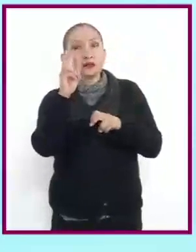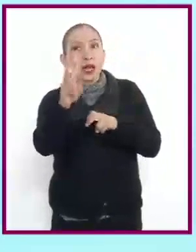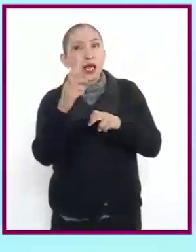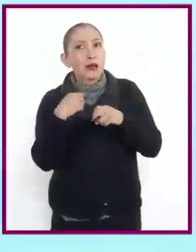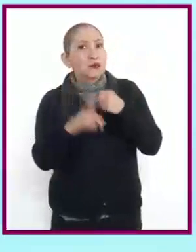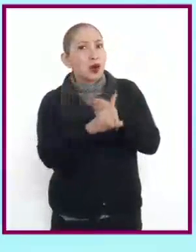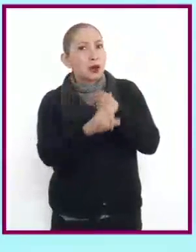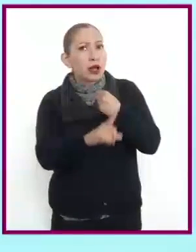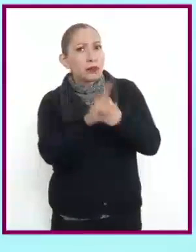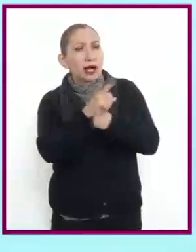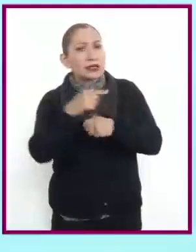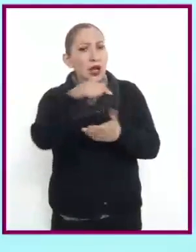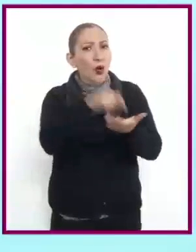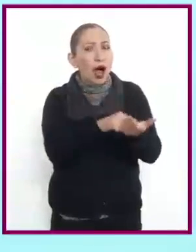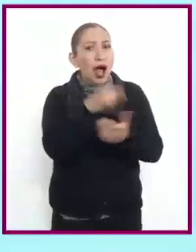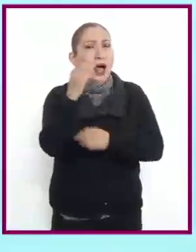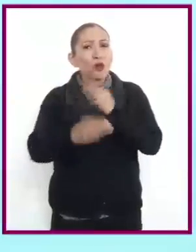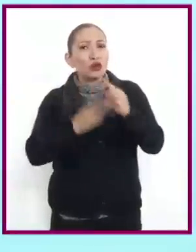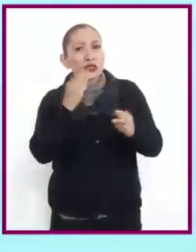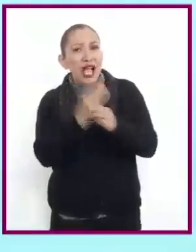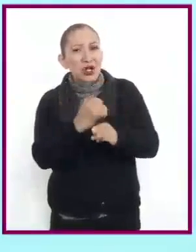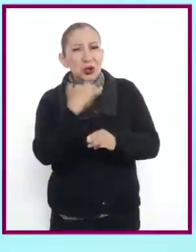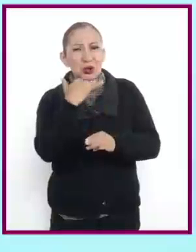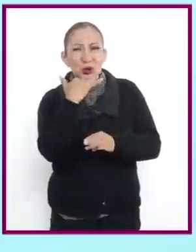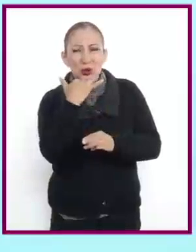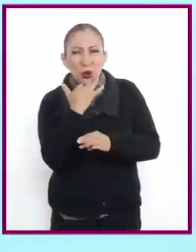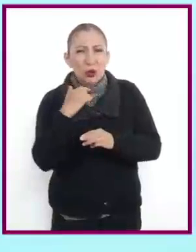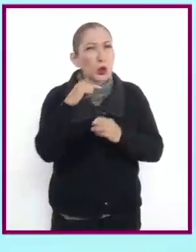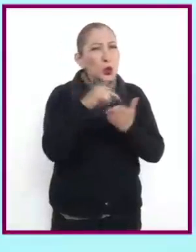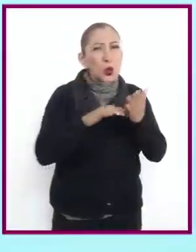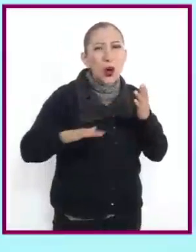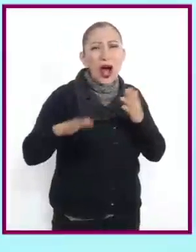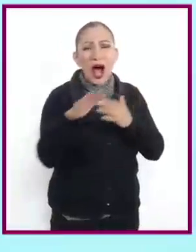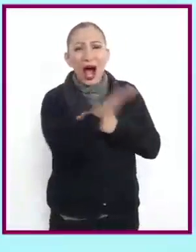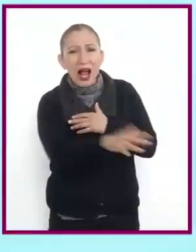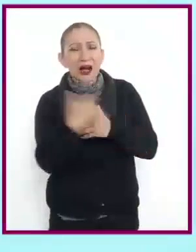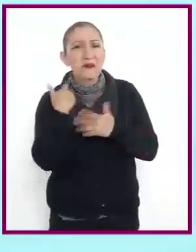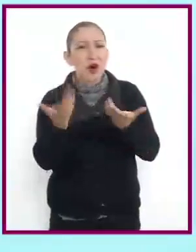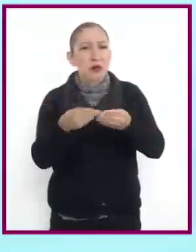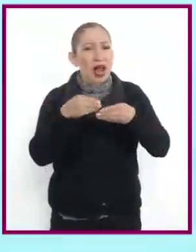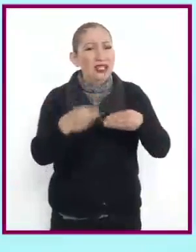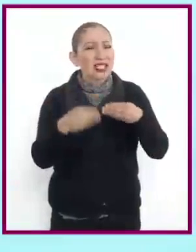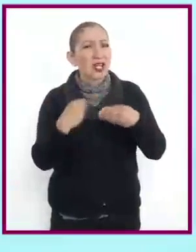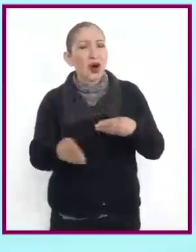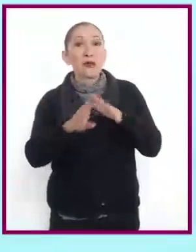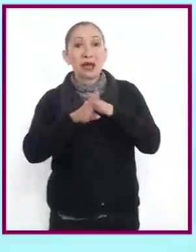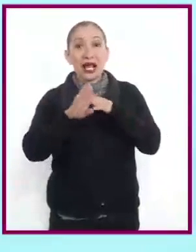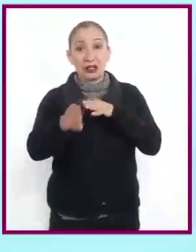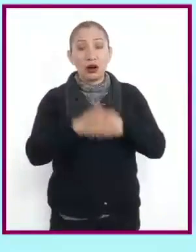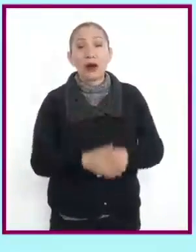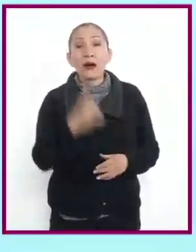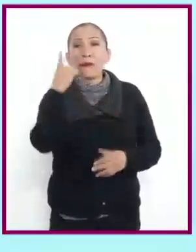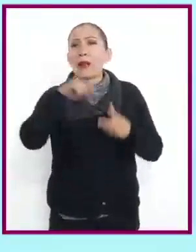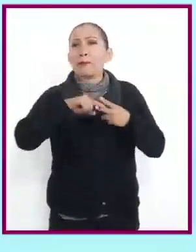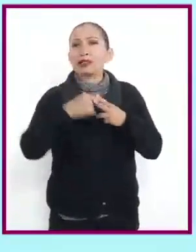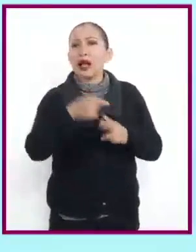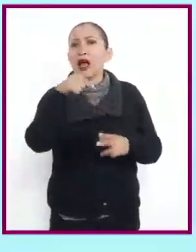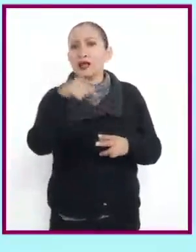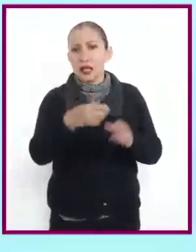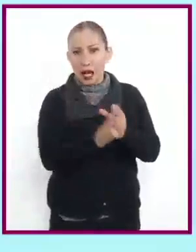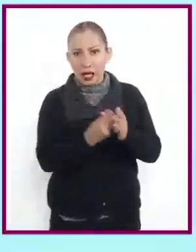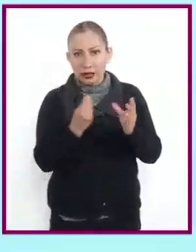emisión más de Aprende en Casa, una propuesta didáctica de la Secretaría de Educación Pública para la asignatura de Geografía